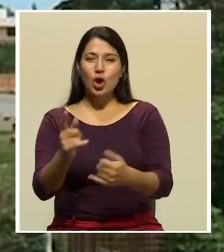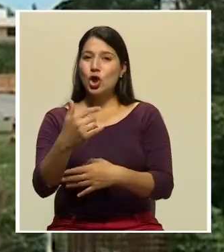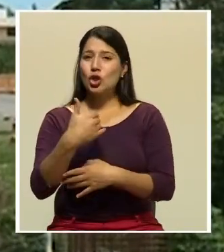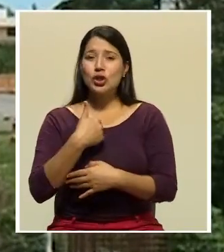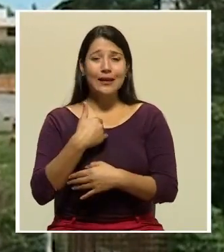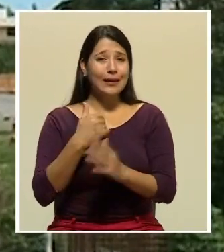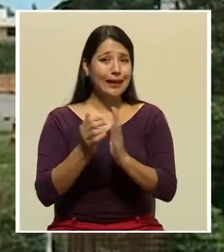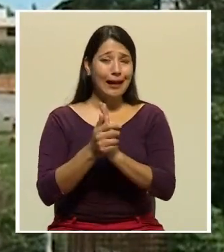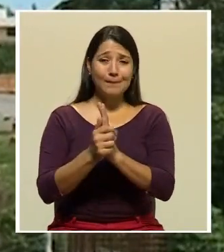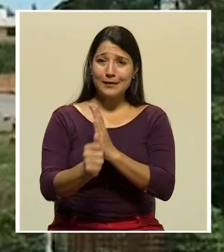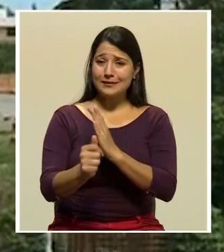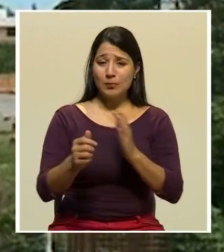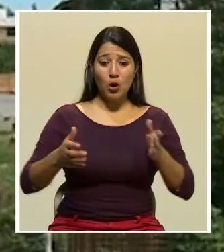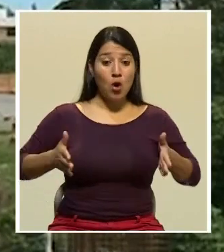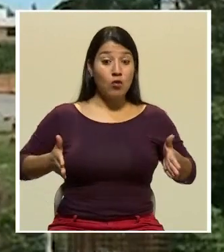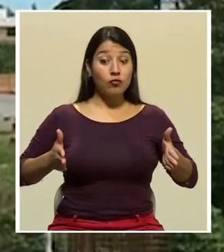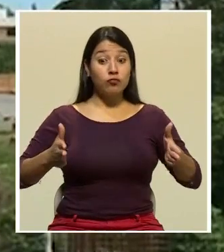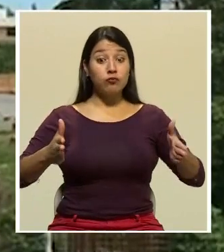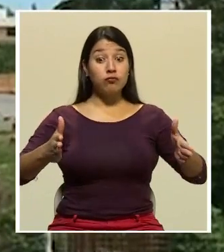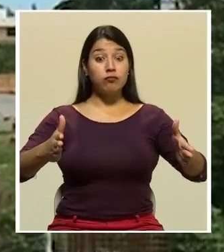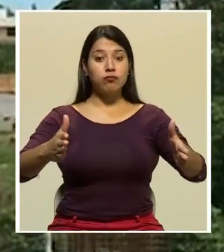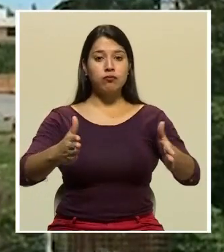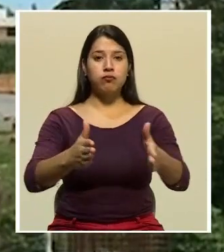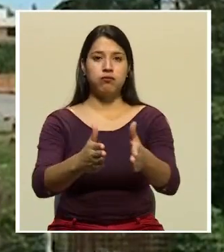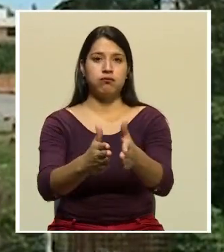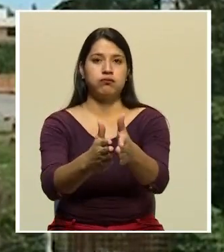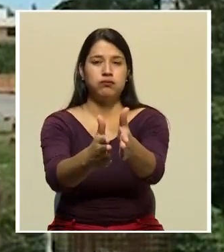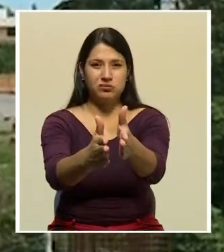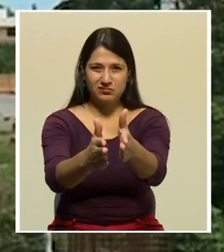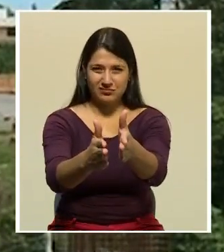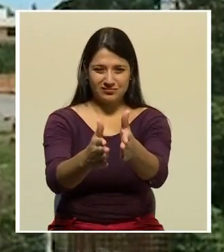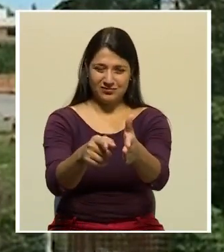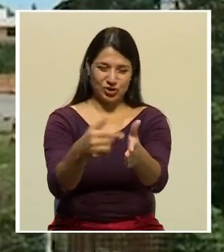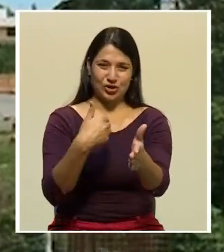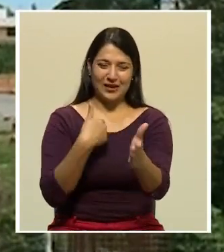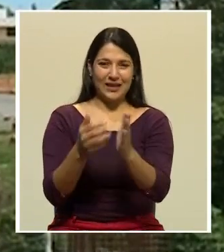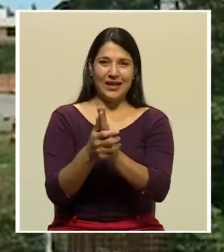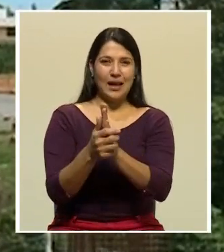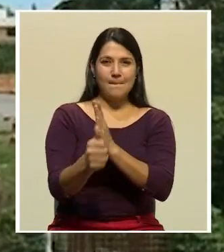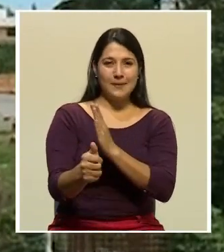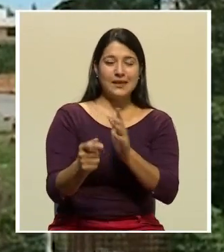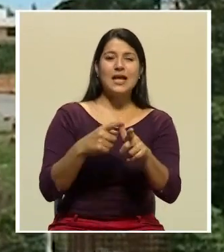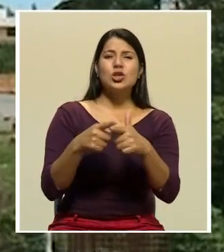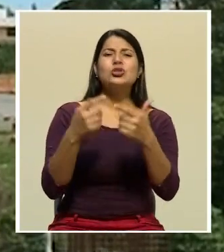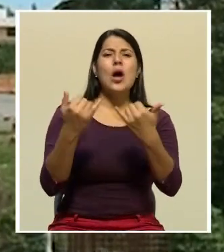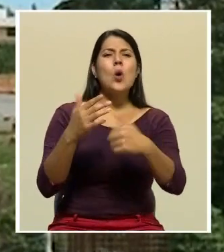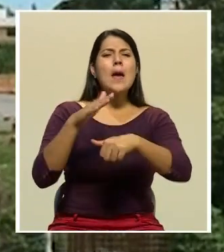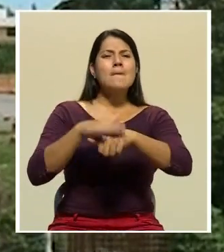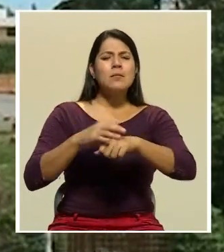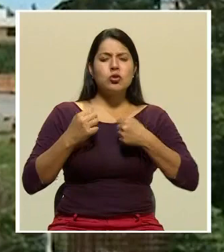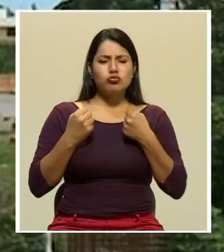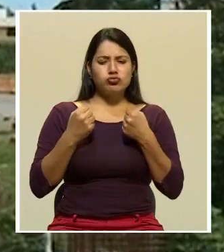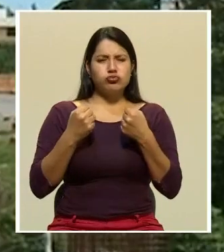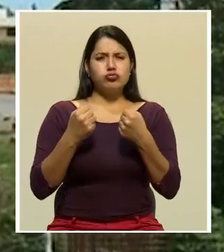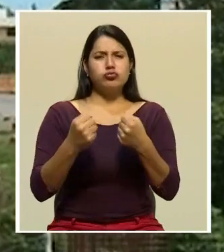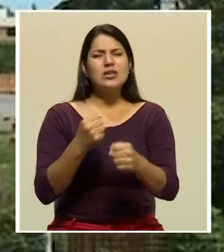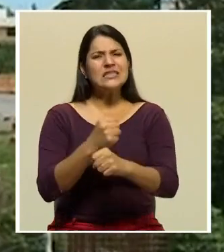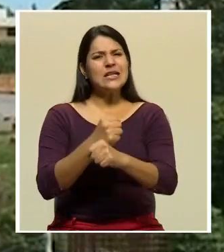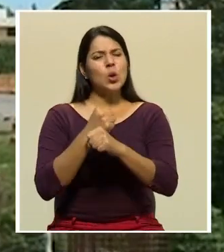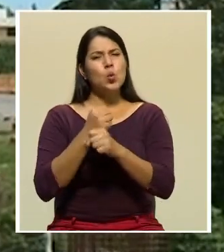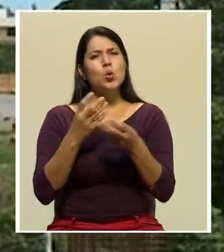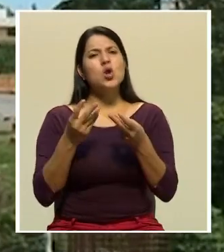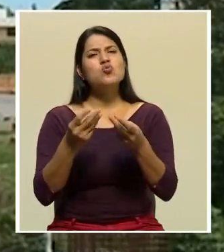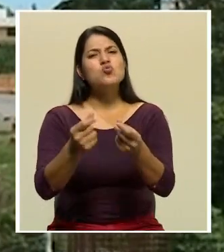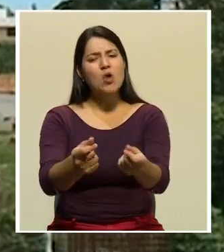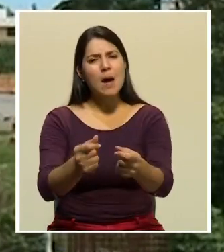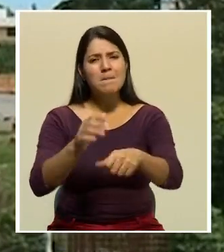una calle, y entonces ahora lo que va a permitir es una circulación segura y rápida a 80 km por hora, que es